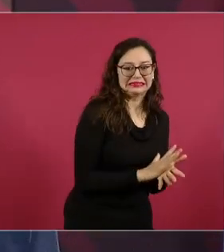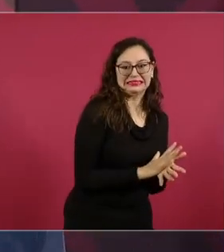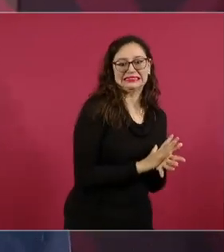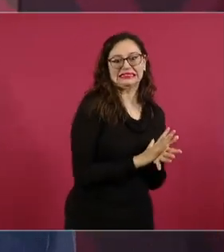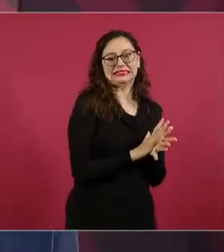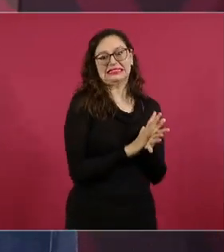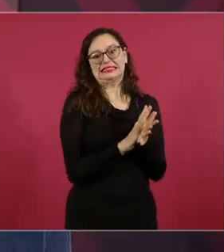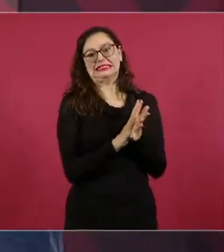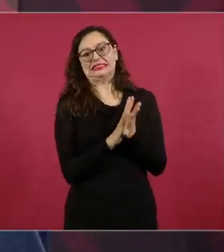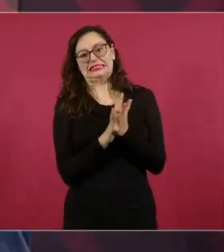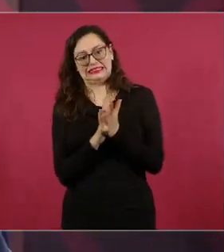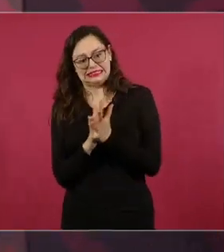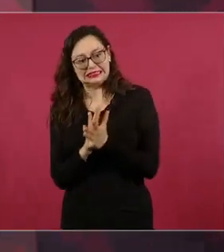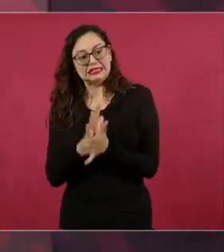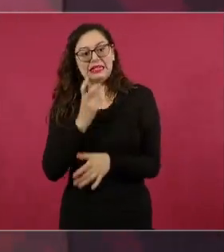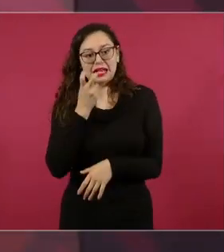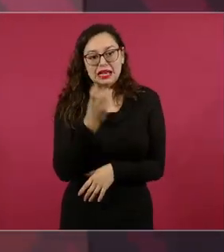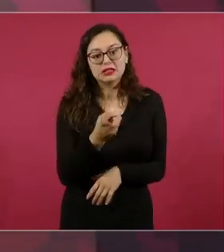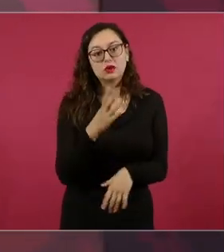muy